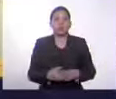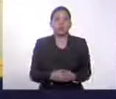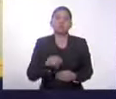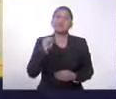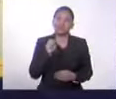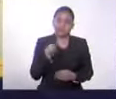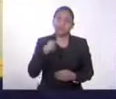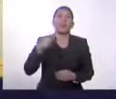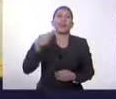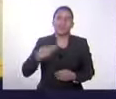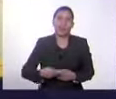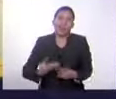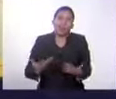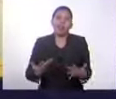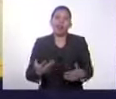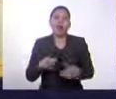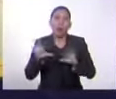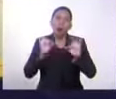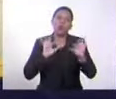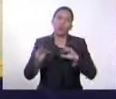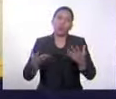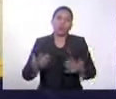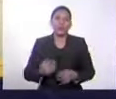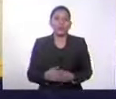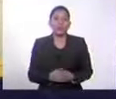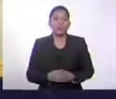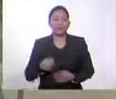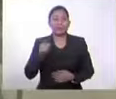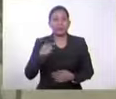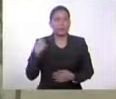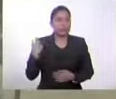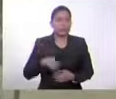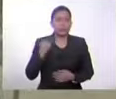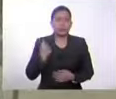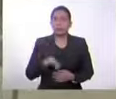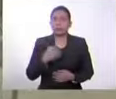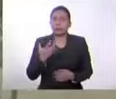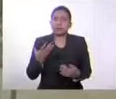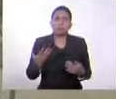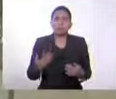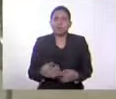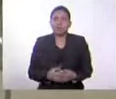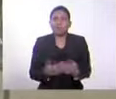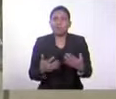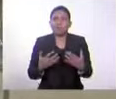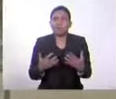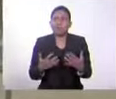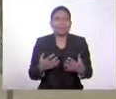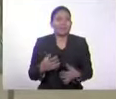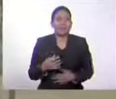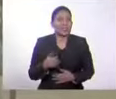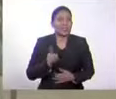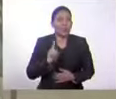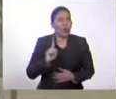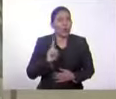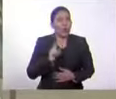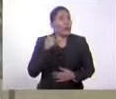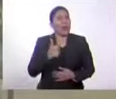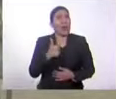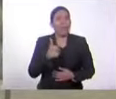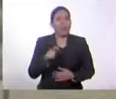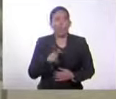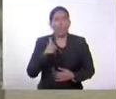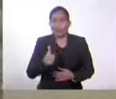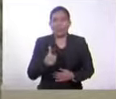lo tanto, se vuelve un fenómeno que no debería de estar pasando, que nuestras niñas